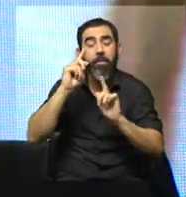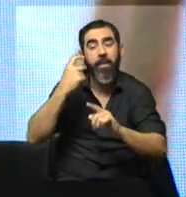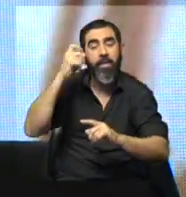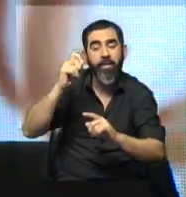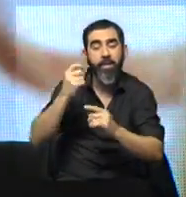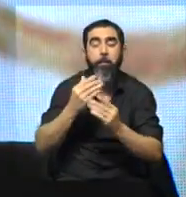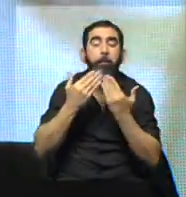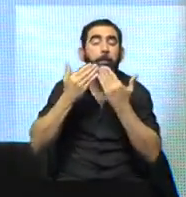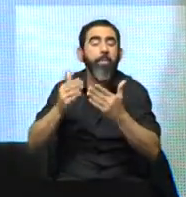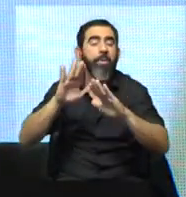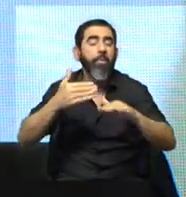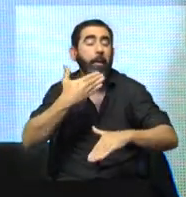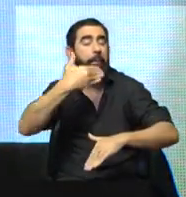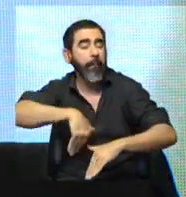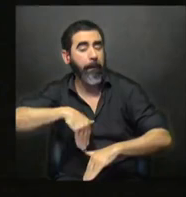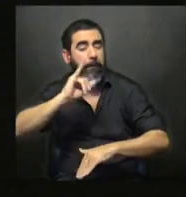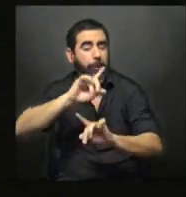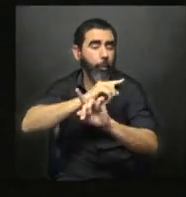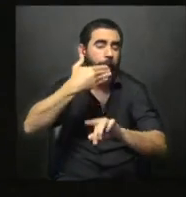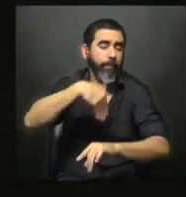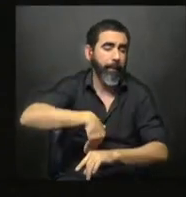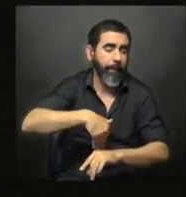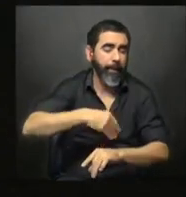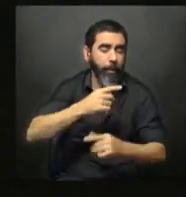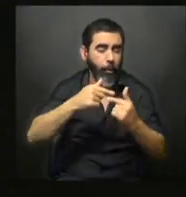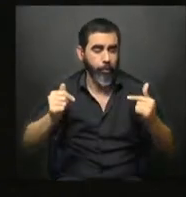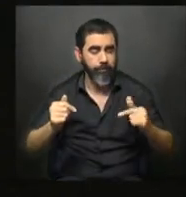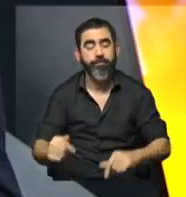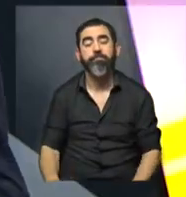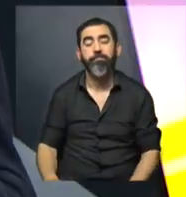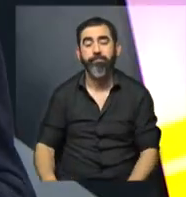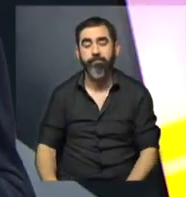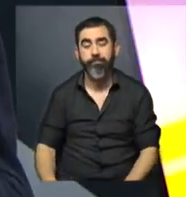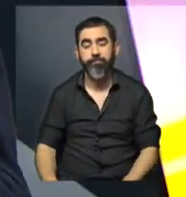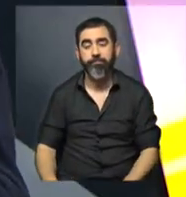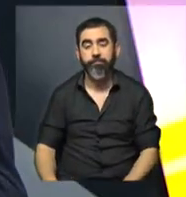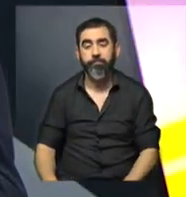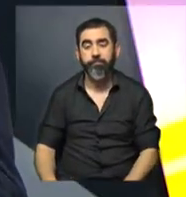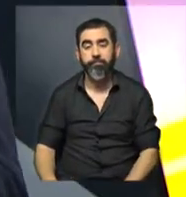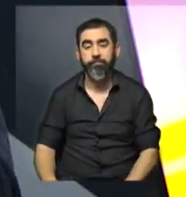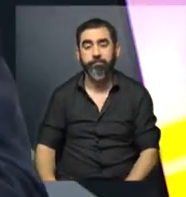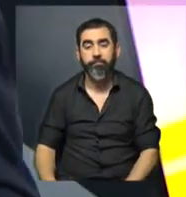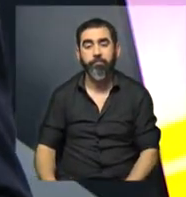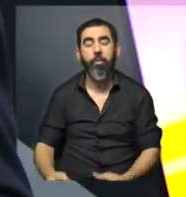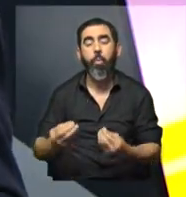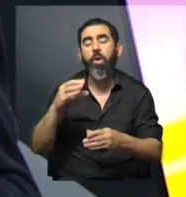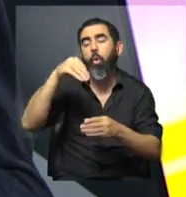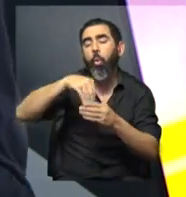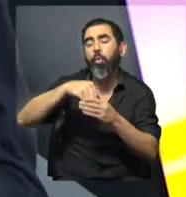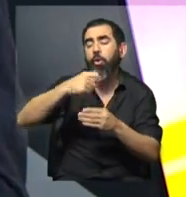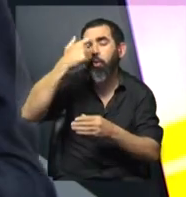era preguntarle qué habían entendido de la obra, la analogía, etc. Está bien. ¿Qué contenido científico tiene la